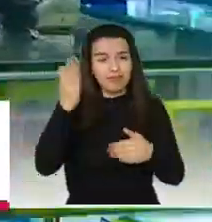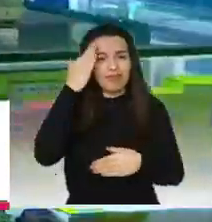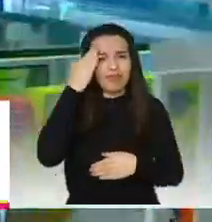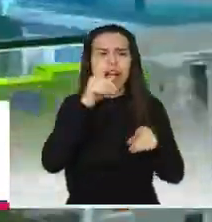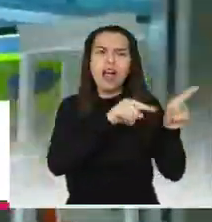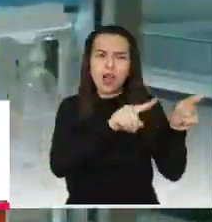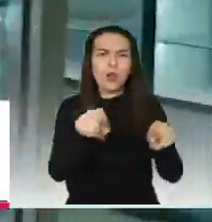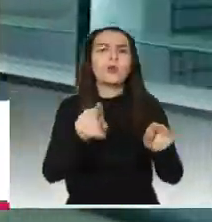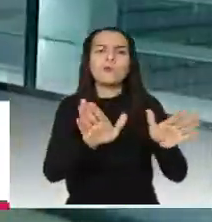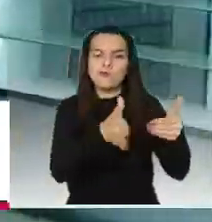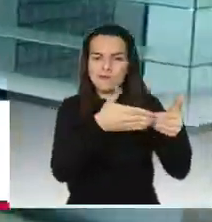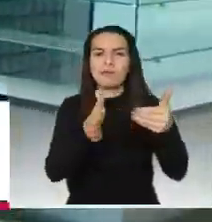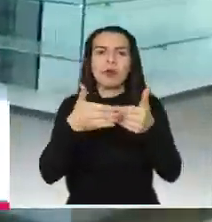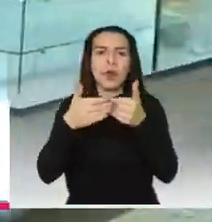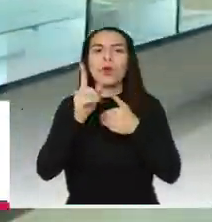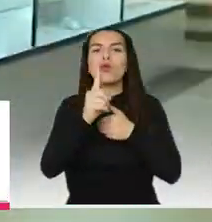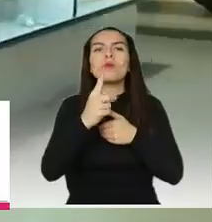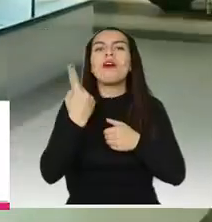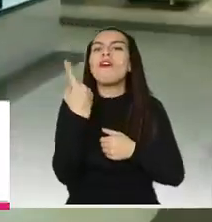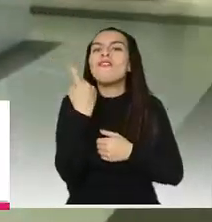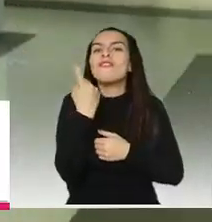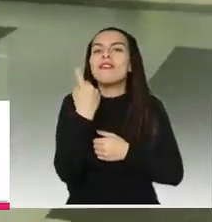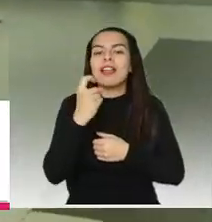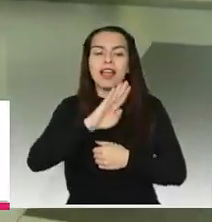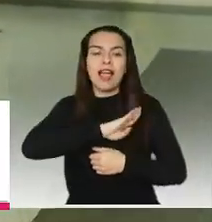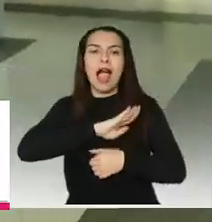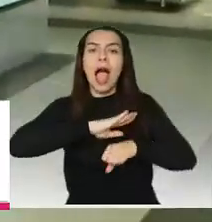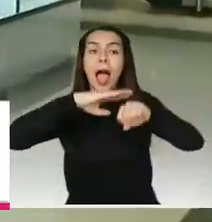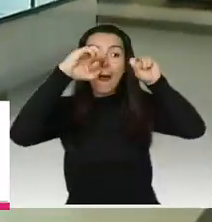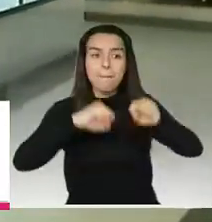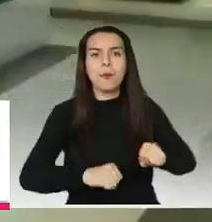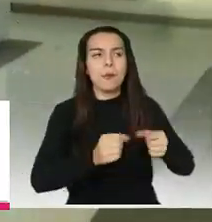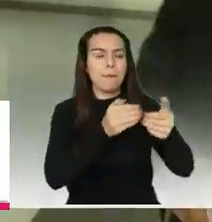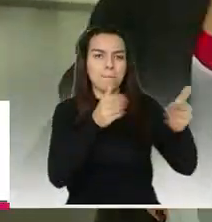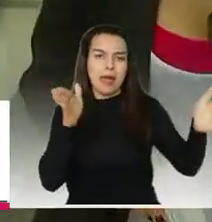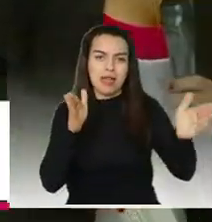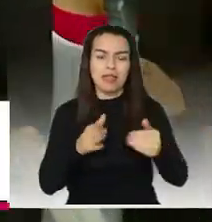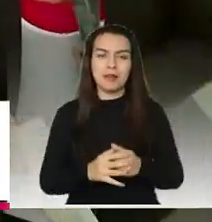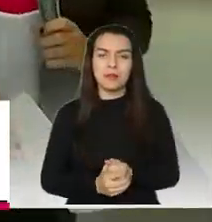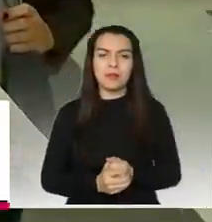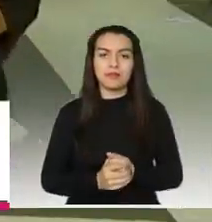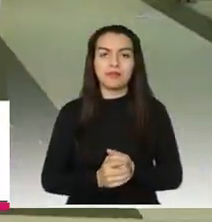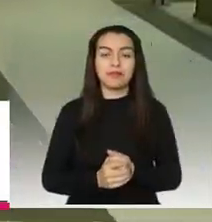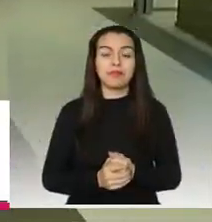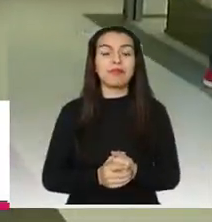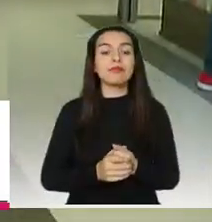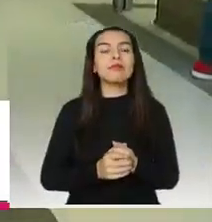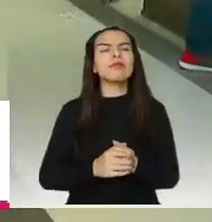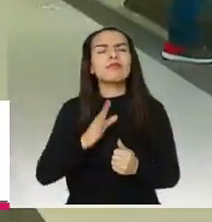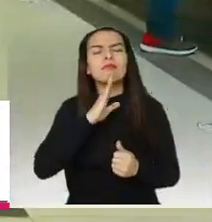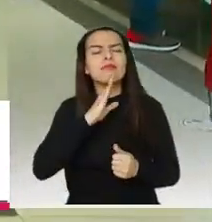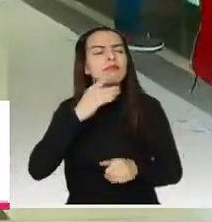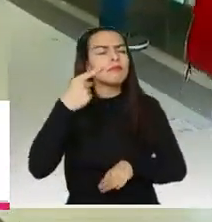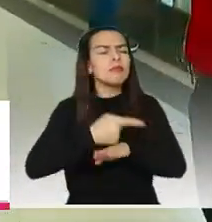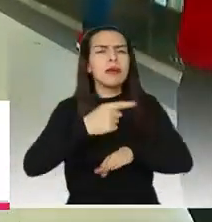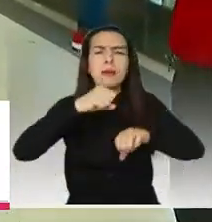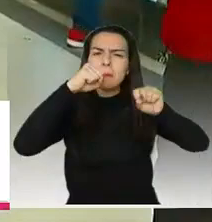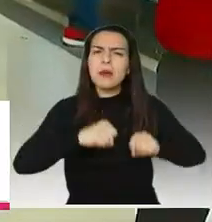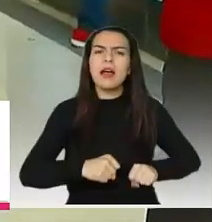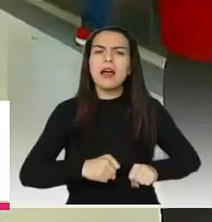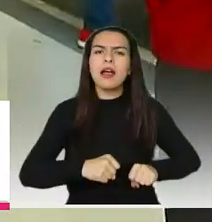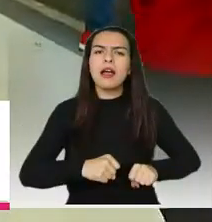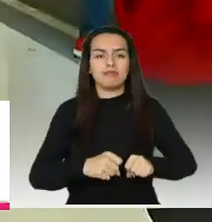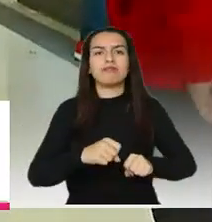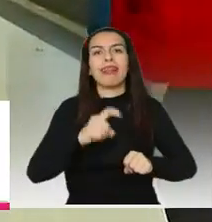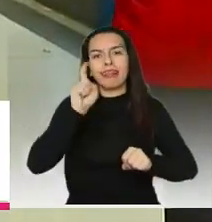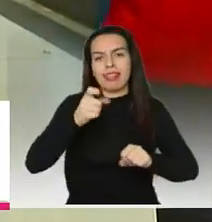tenido la autorización de la alcaldía mayor. Esta autorización la pueden obtener inscribiéndose en la plataforma de la alcaldía